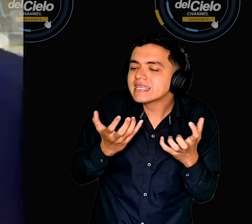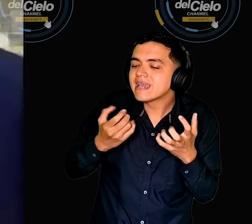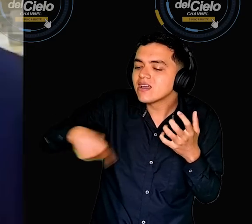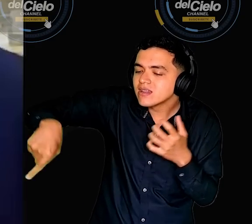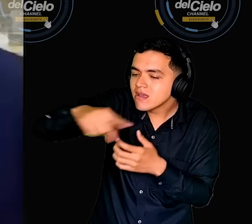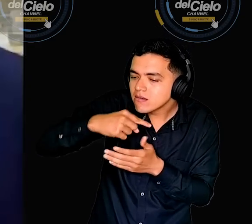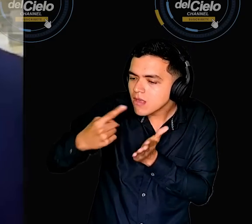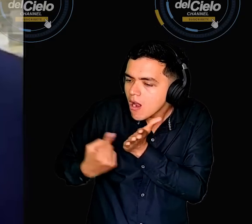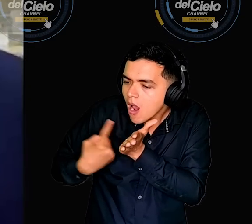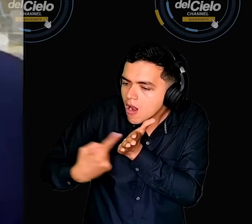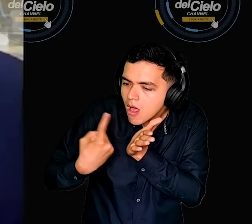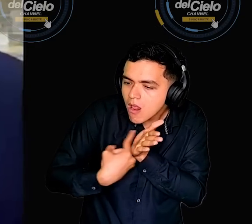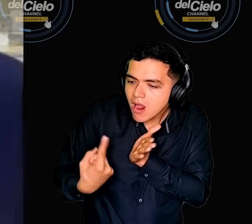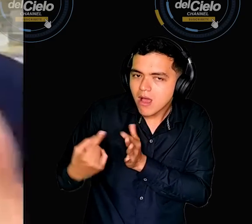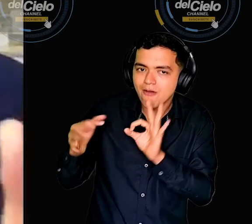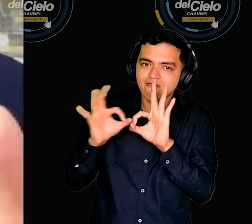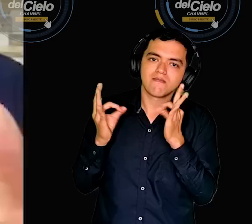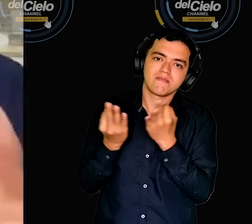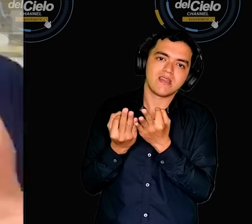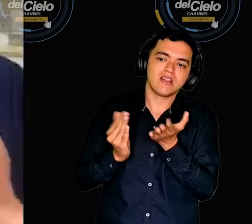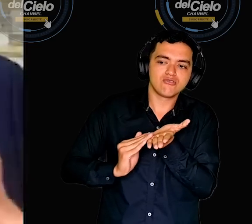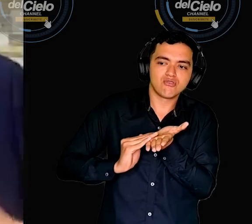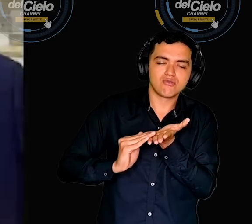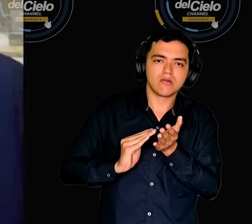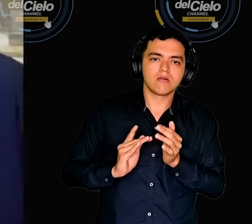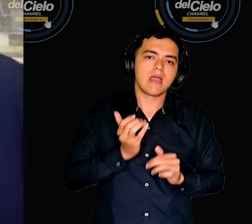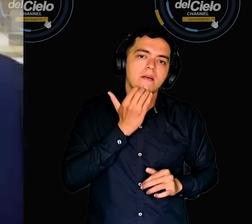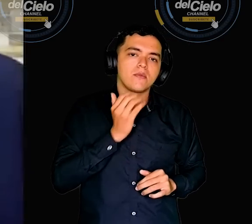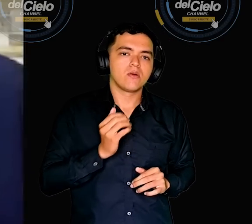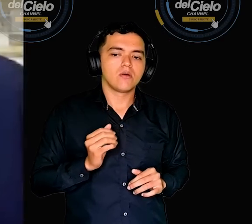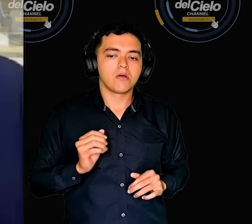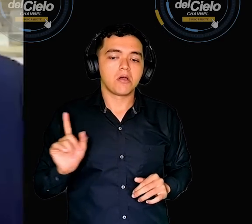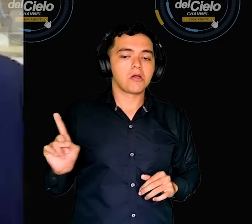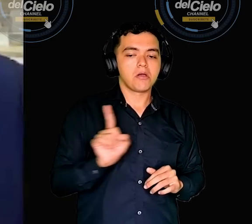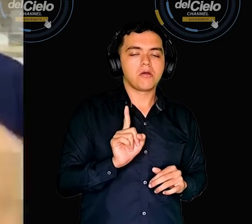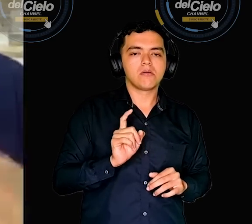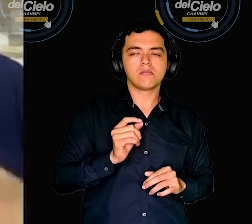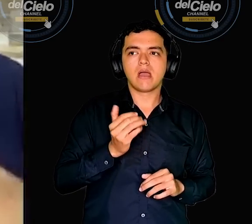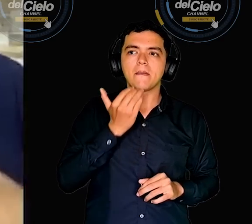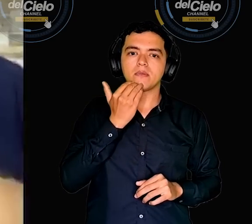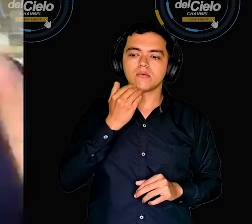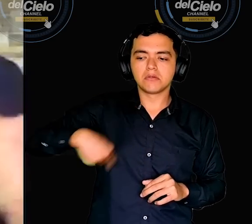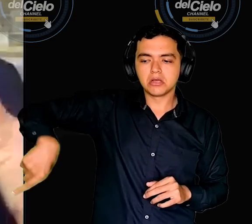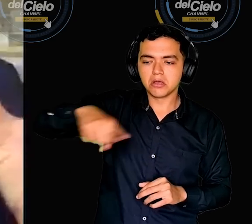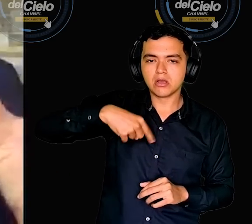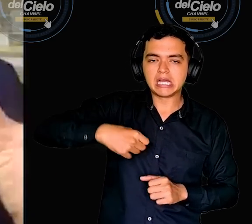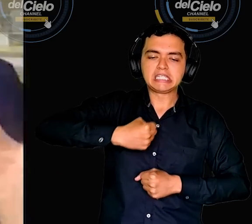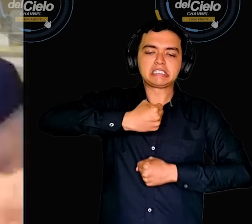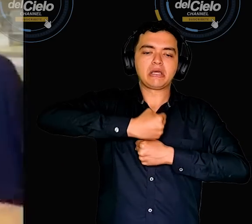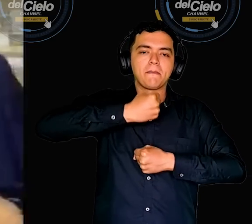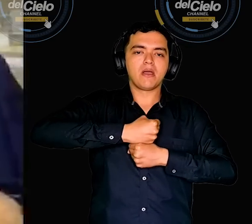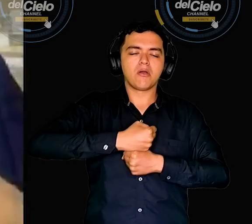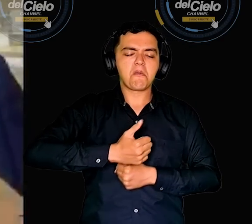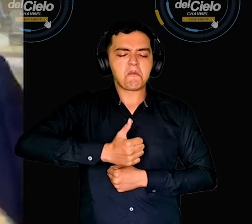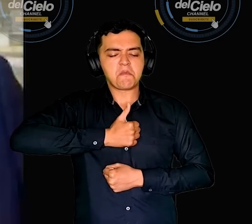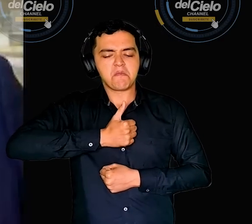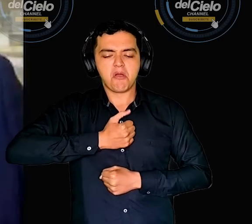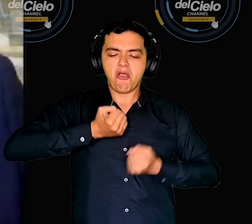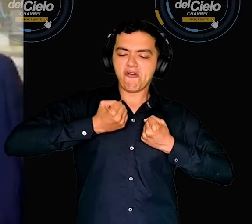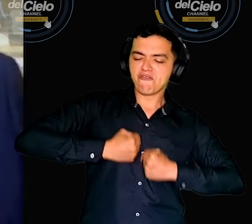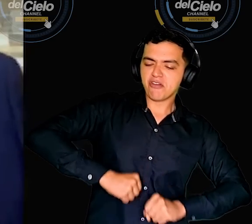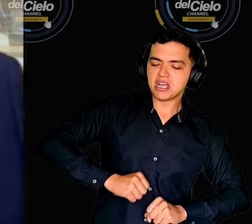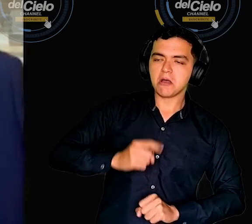mismo, tal reino no puede permanecer. Y si una casa está dividida contra sí misma, tal casa